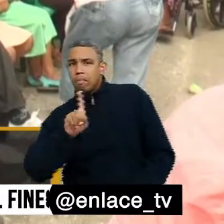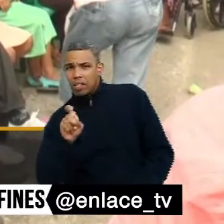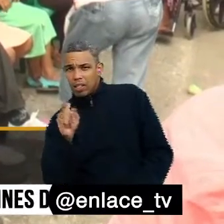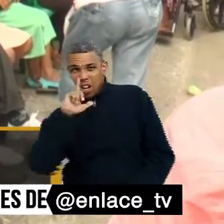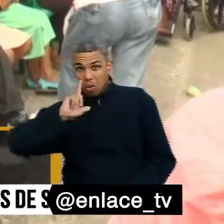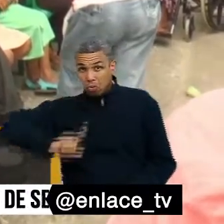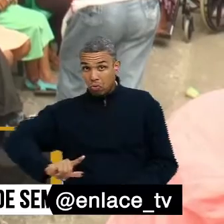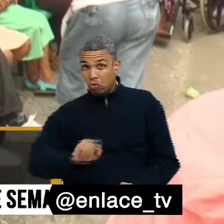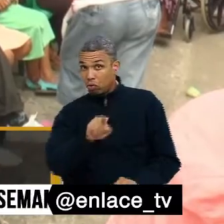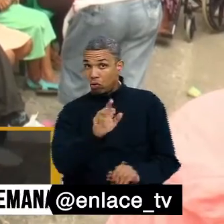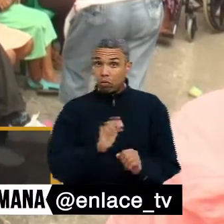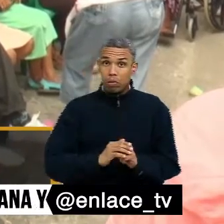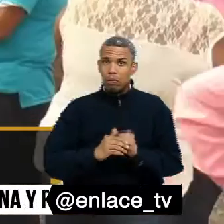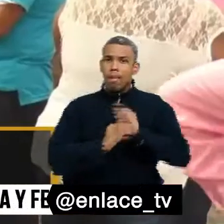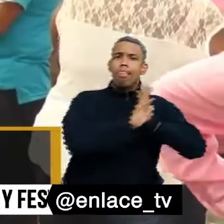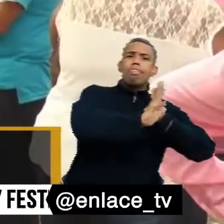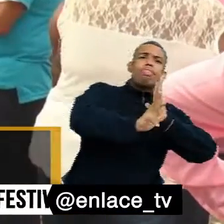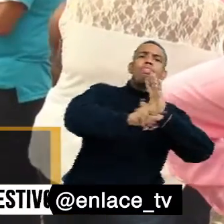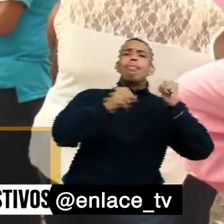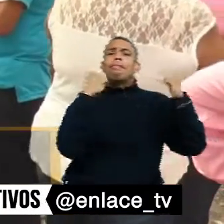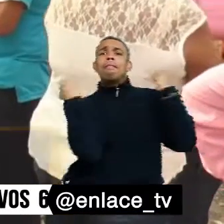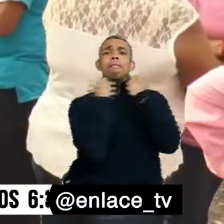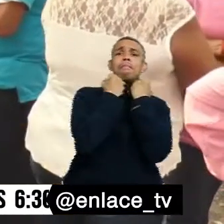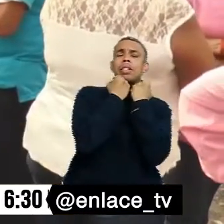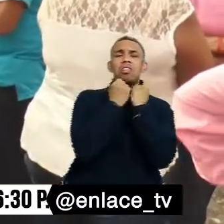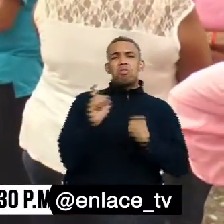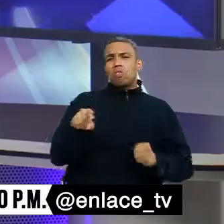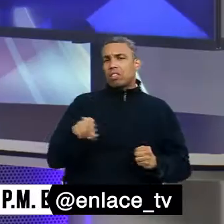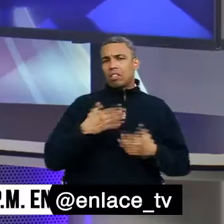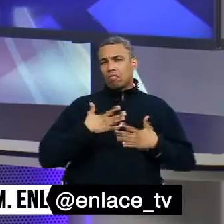no se presenten congestiones en los diferentes puntos.